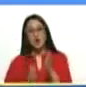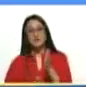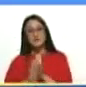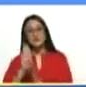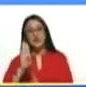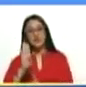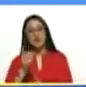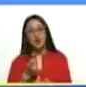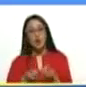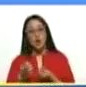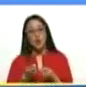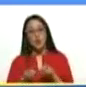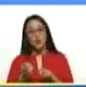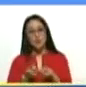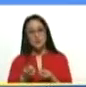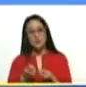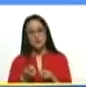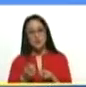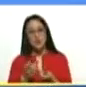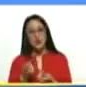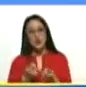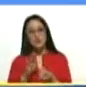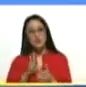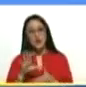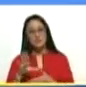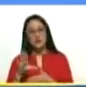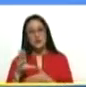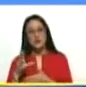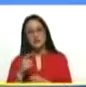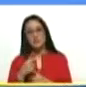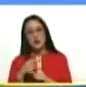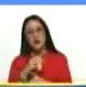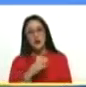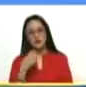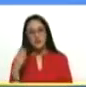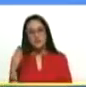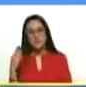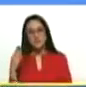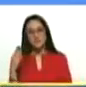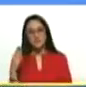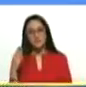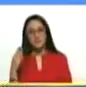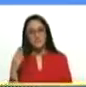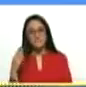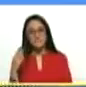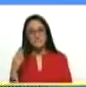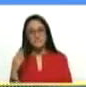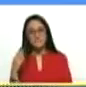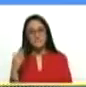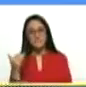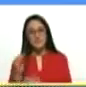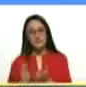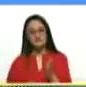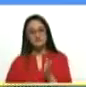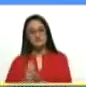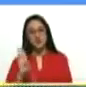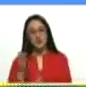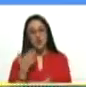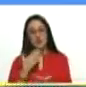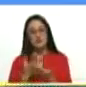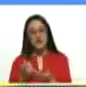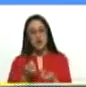crecimiento económico de las economías de América Latina y el Caribe. Y sobre todo, lográramos ese crecimiento con la